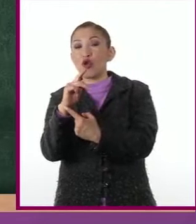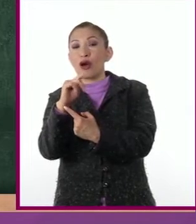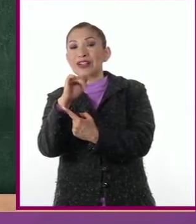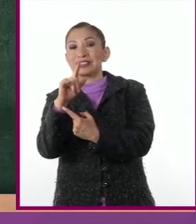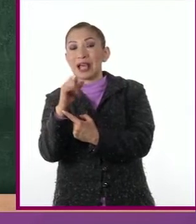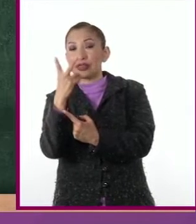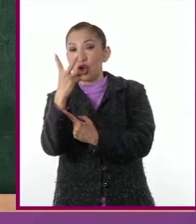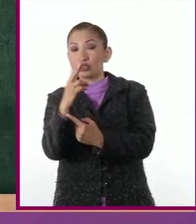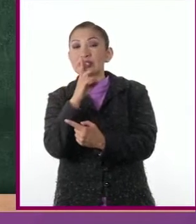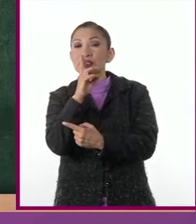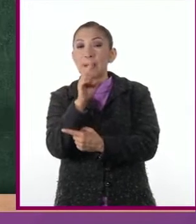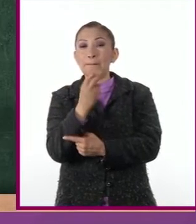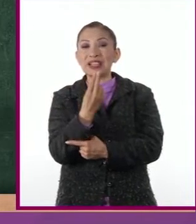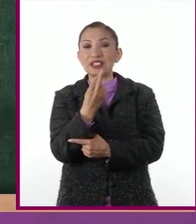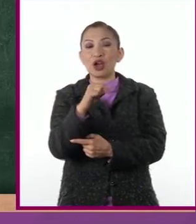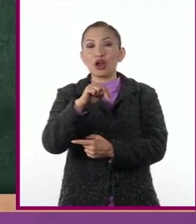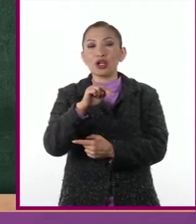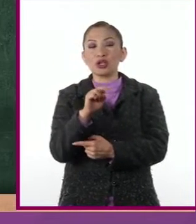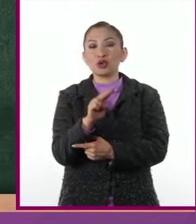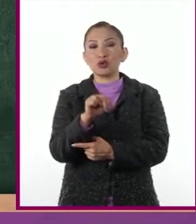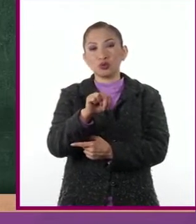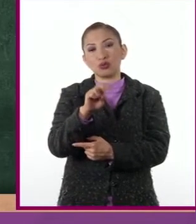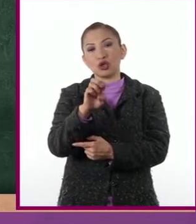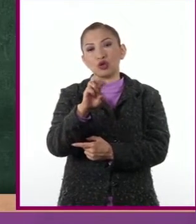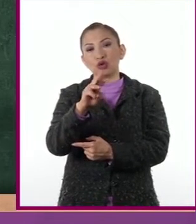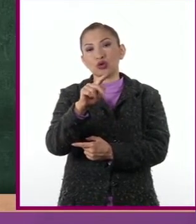daría como resultado 25 newtons.